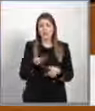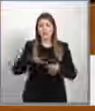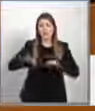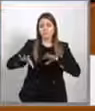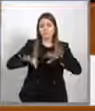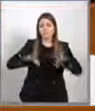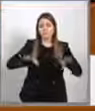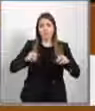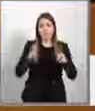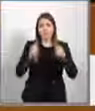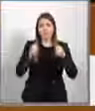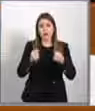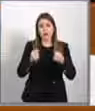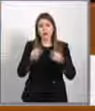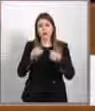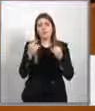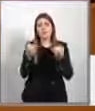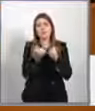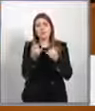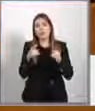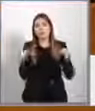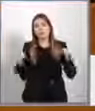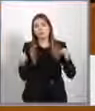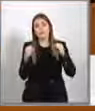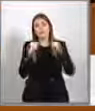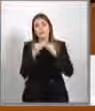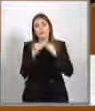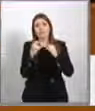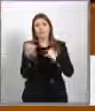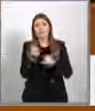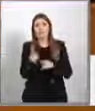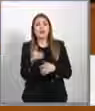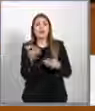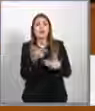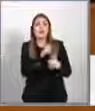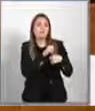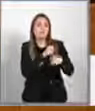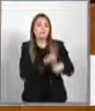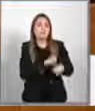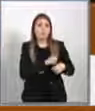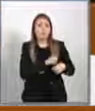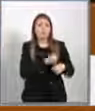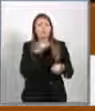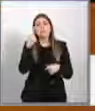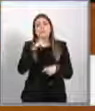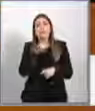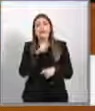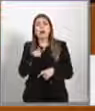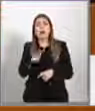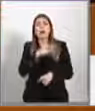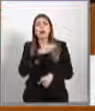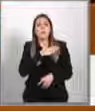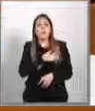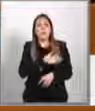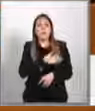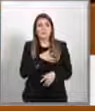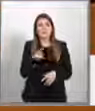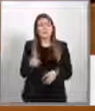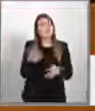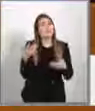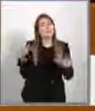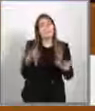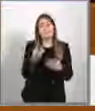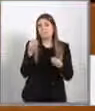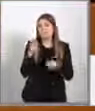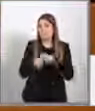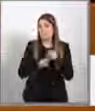y autonomía de las instituciones encargadas de procurar, administrar e impartir justicia nos ha tomado décadas.